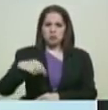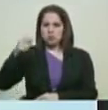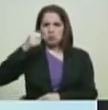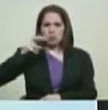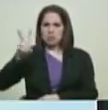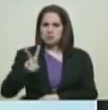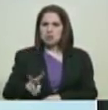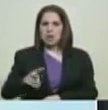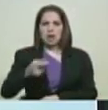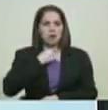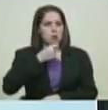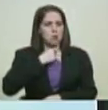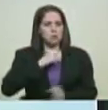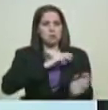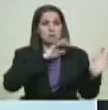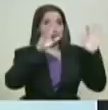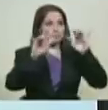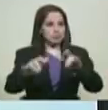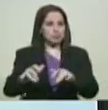Convierte todo en una fiesta.